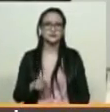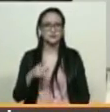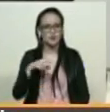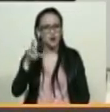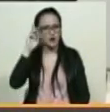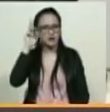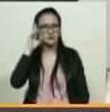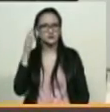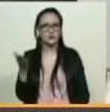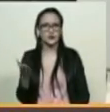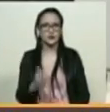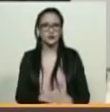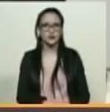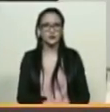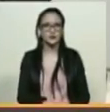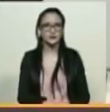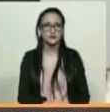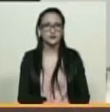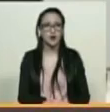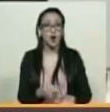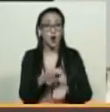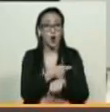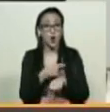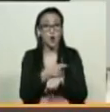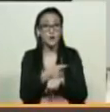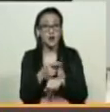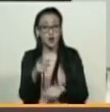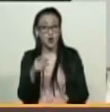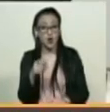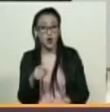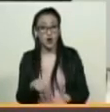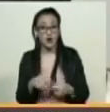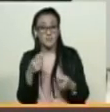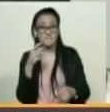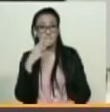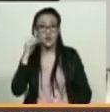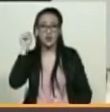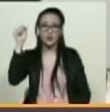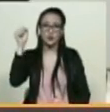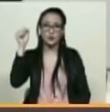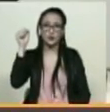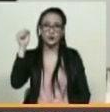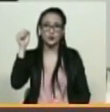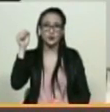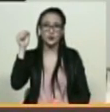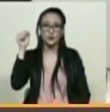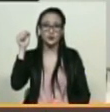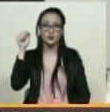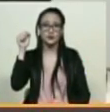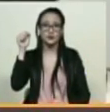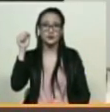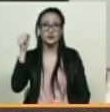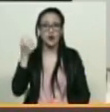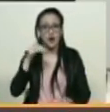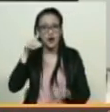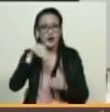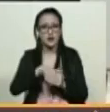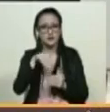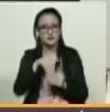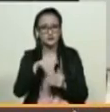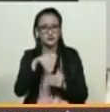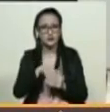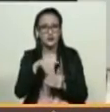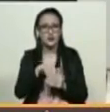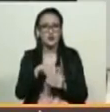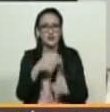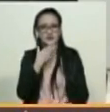la razón. En el gobierno del dictador Maduro ha habido elecciones parlamentarias